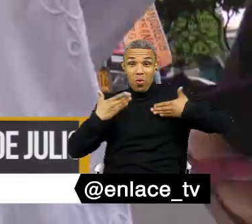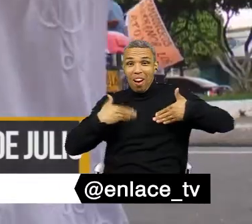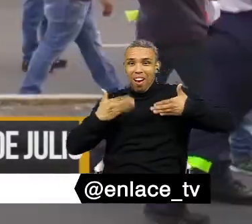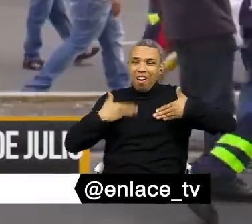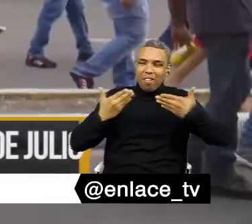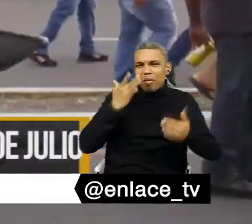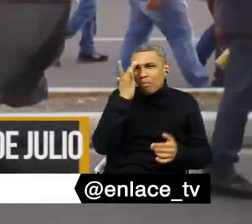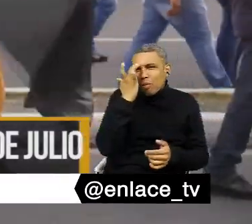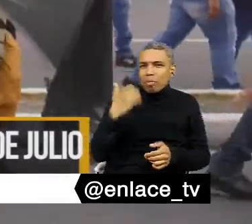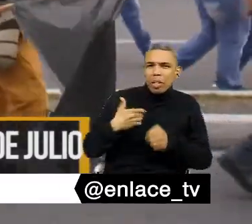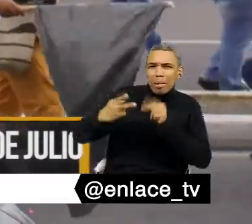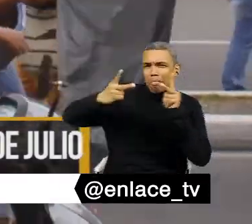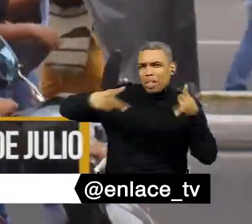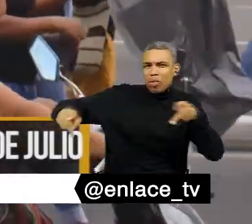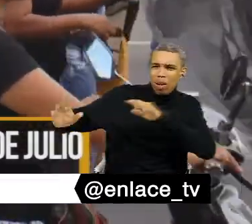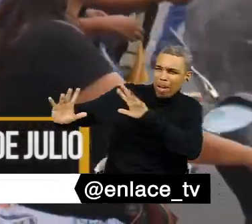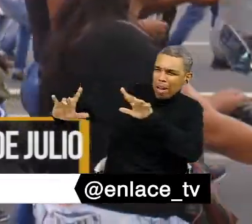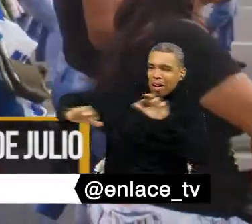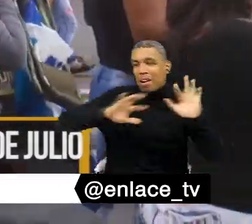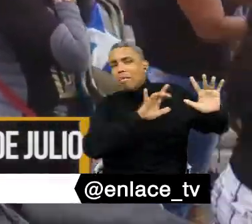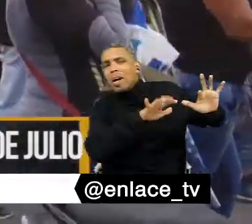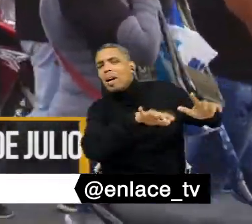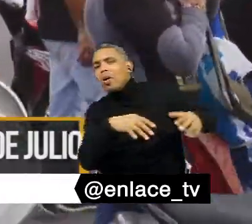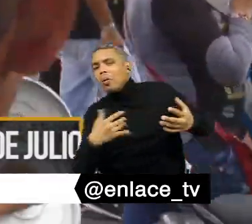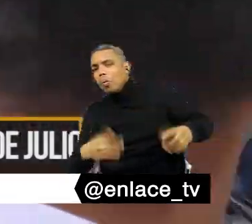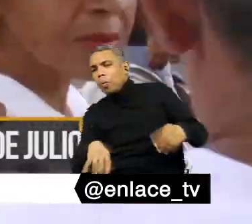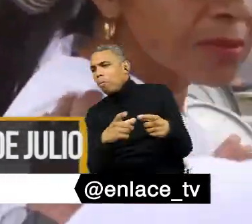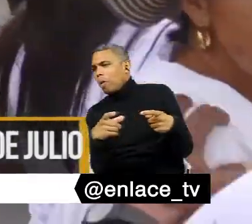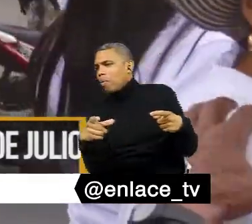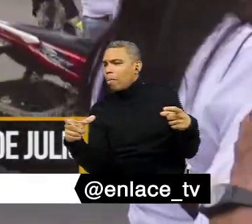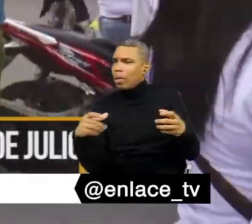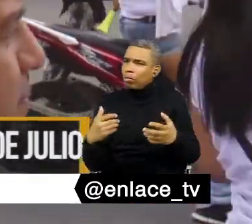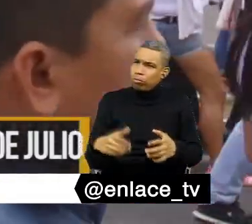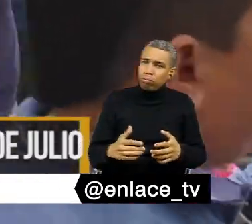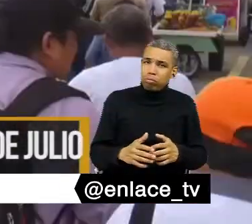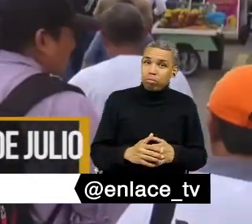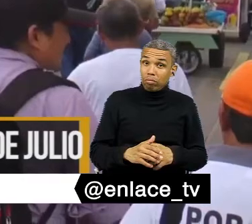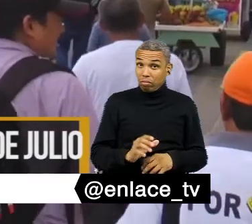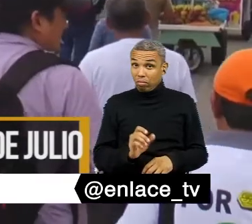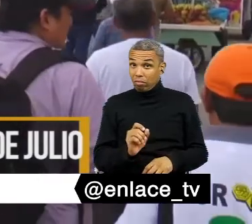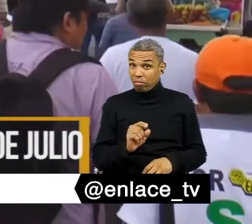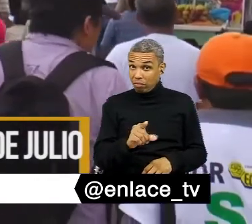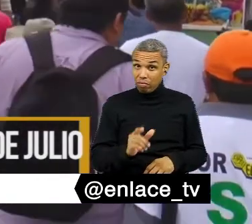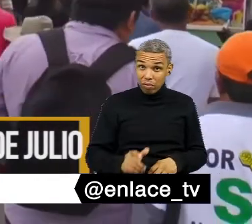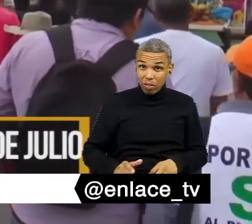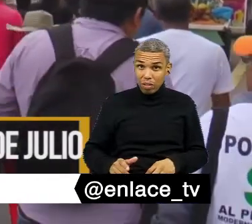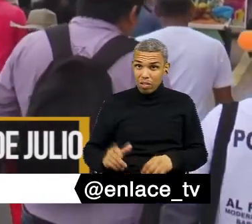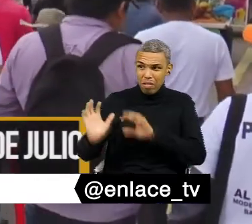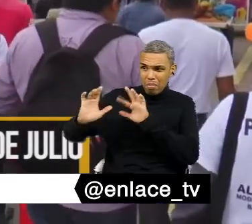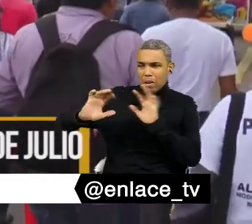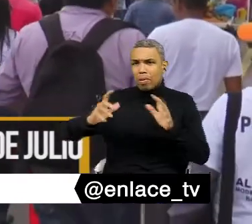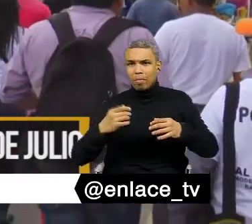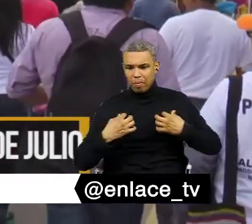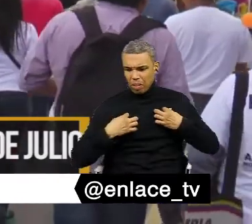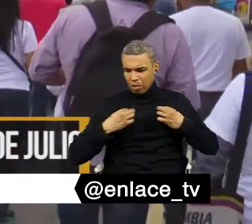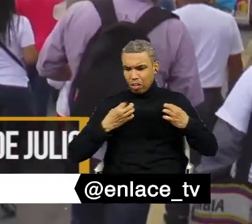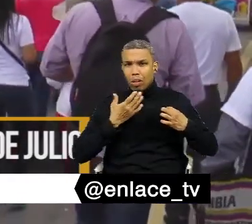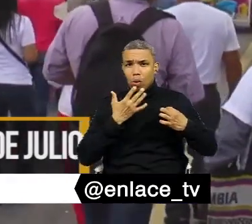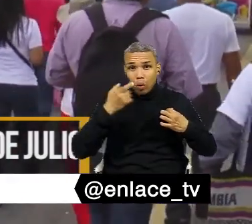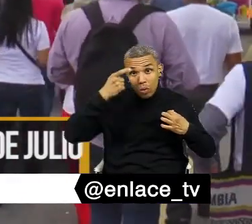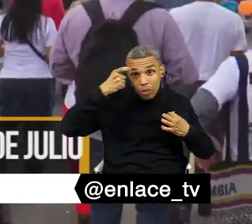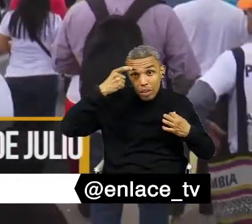las personas al gremio transportador. Quiero aclarar algo, el hecho que vengamos con banderas negras y con camisa negra no quiere